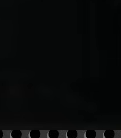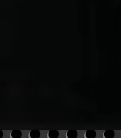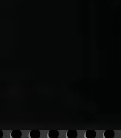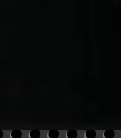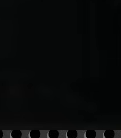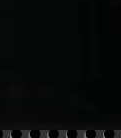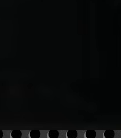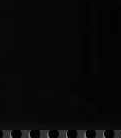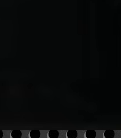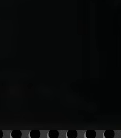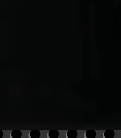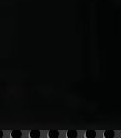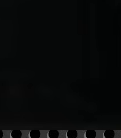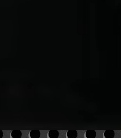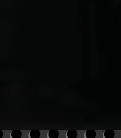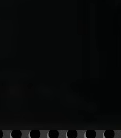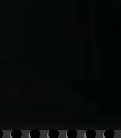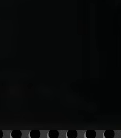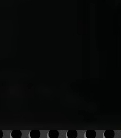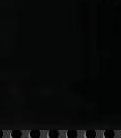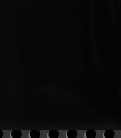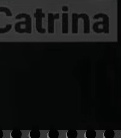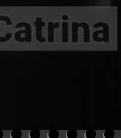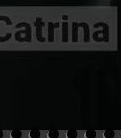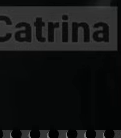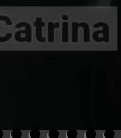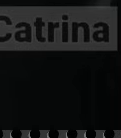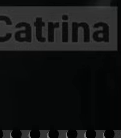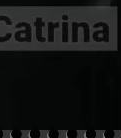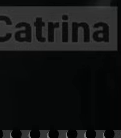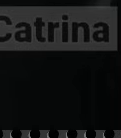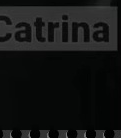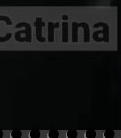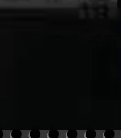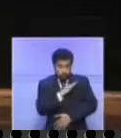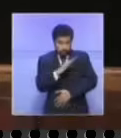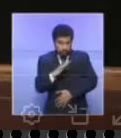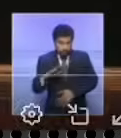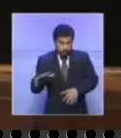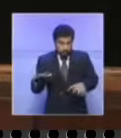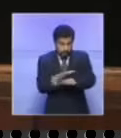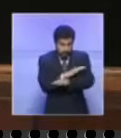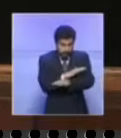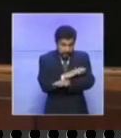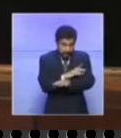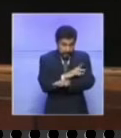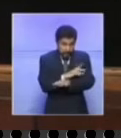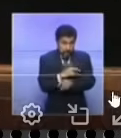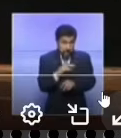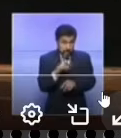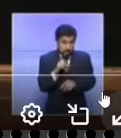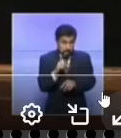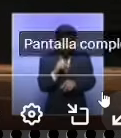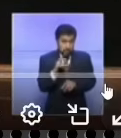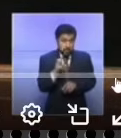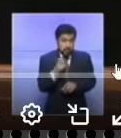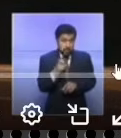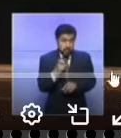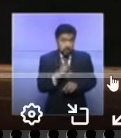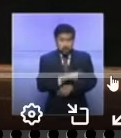y creo que hoy más que nada necesitamos evidentemente pues una reforma